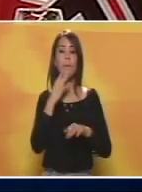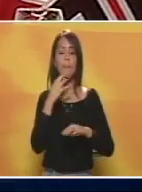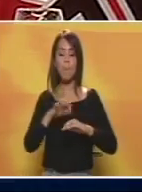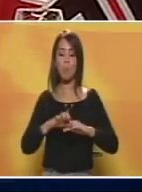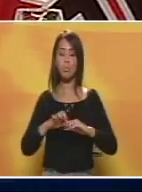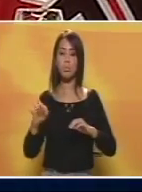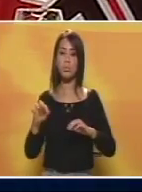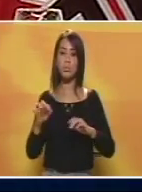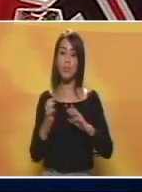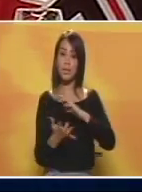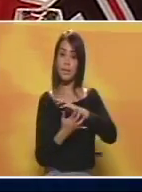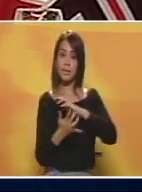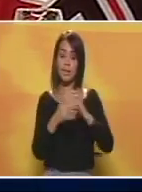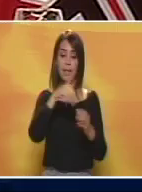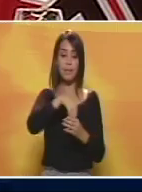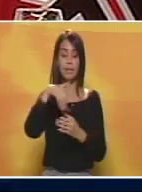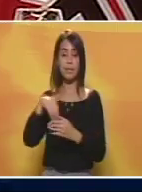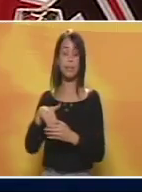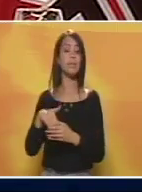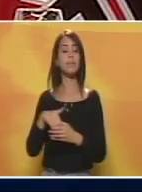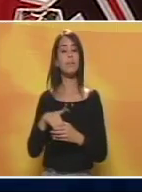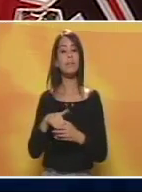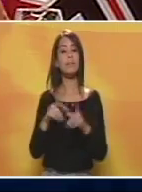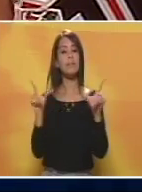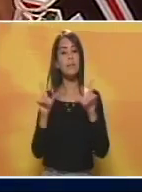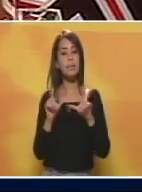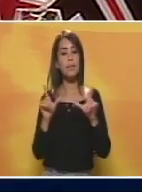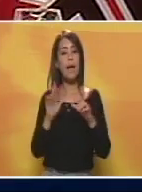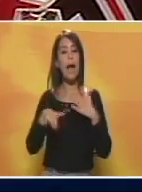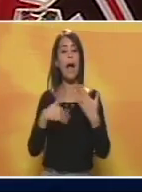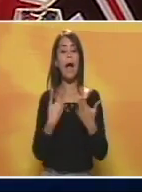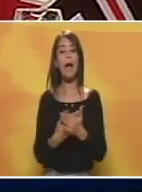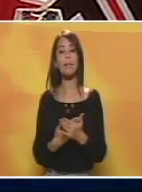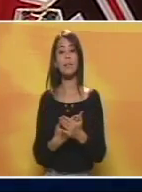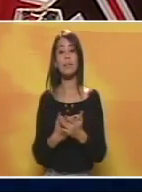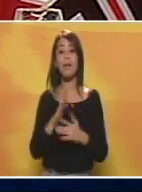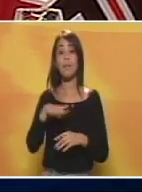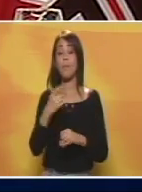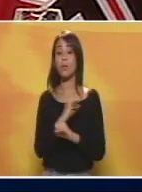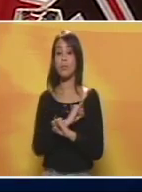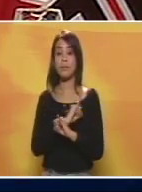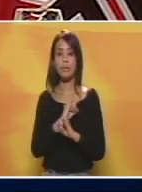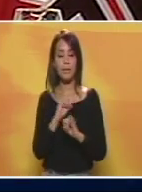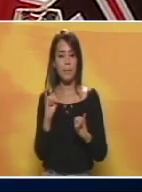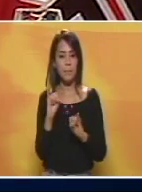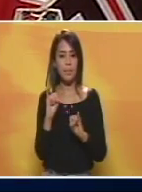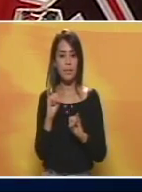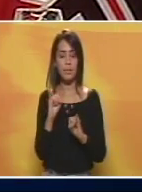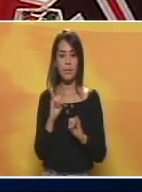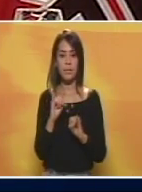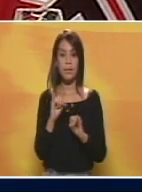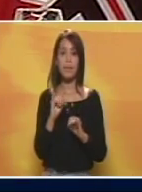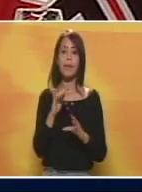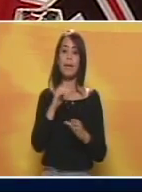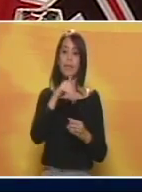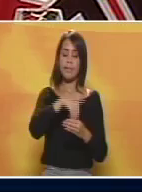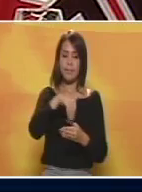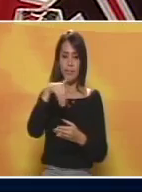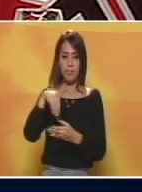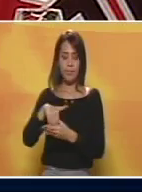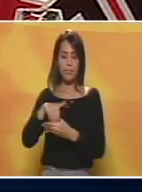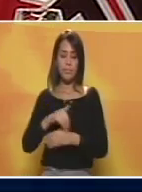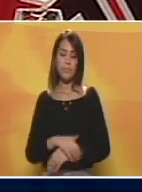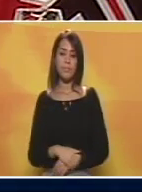de votación de los medios de transmisión hasta después que culminado el acto de